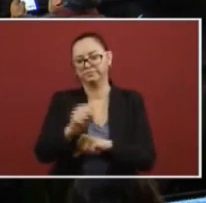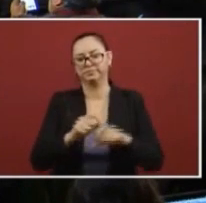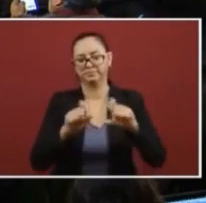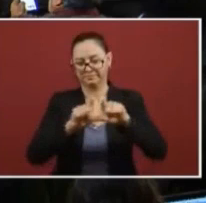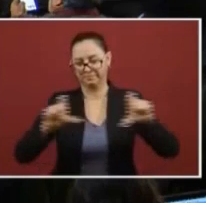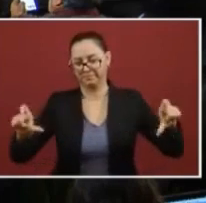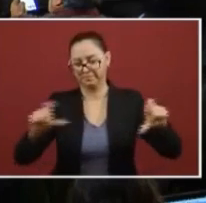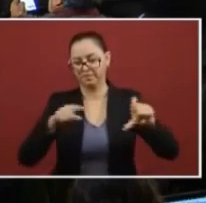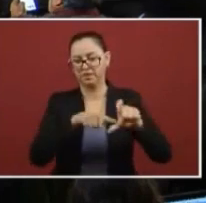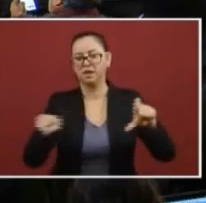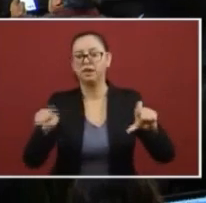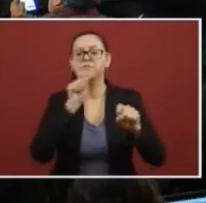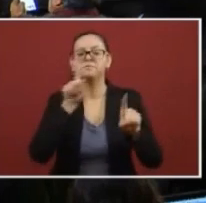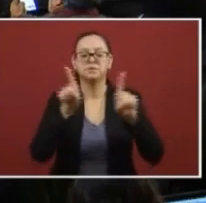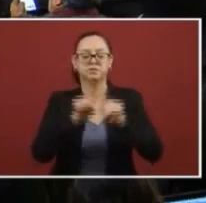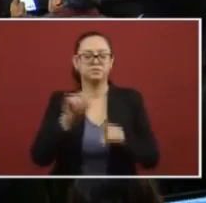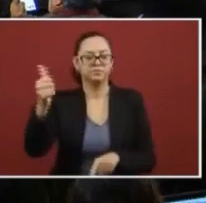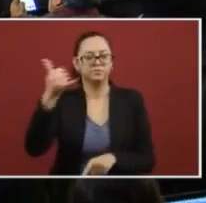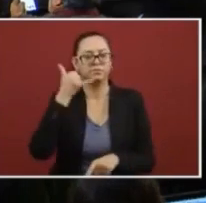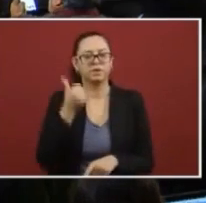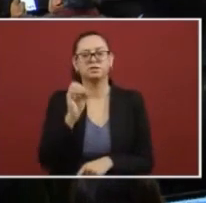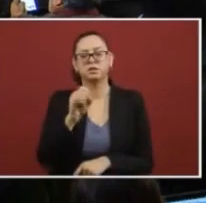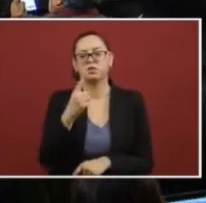y dejamos el teléfono